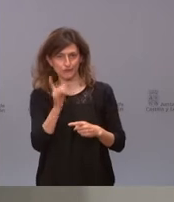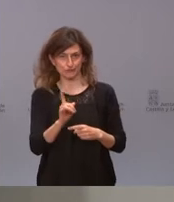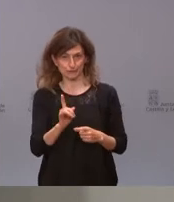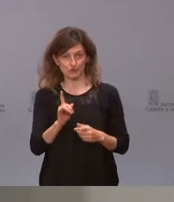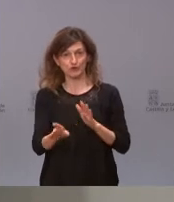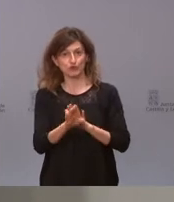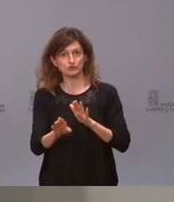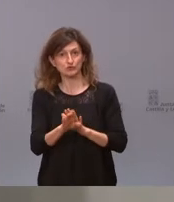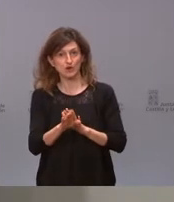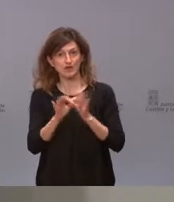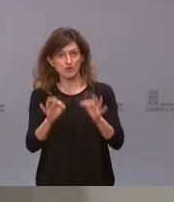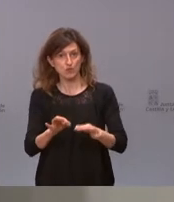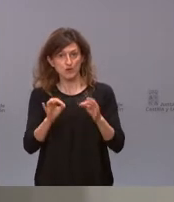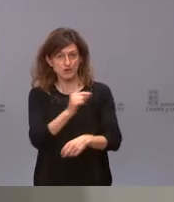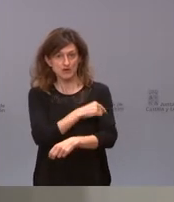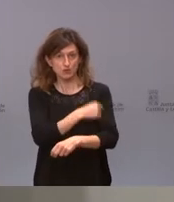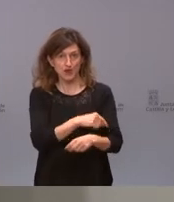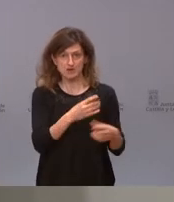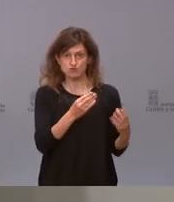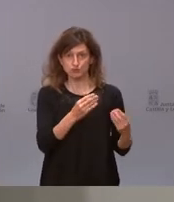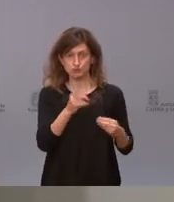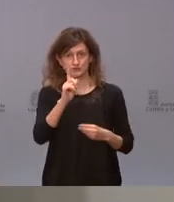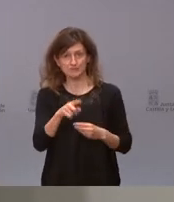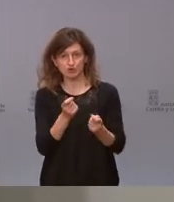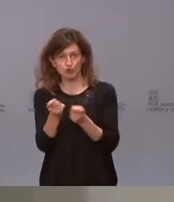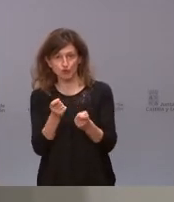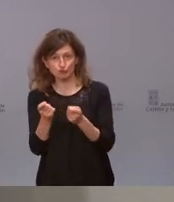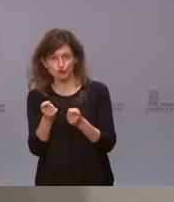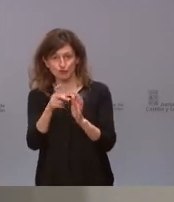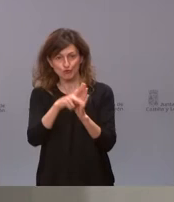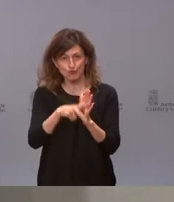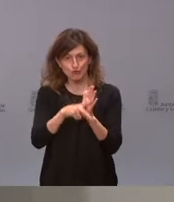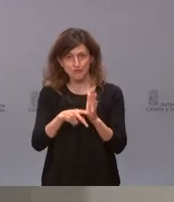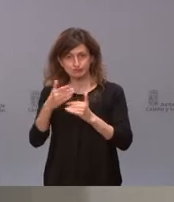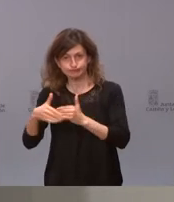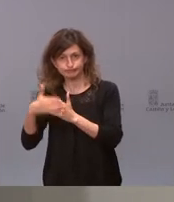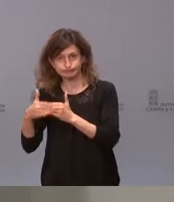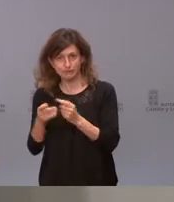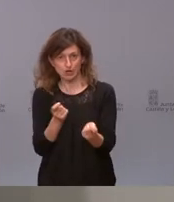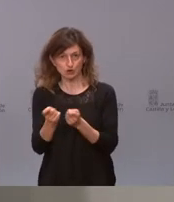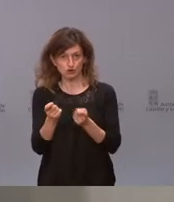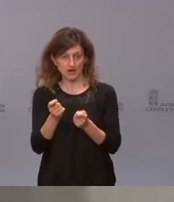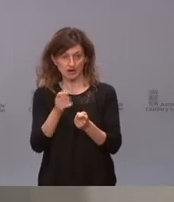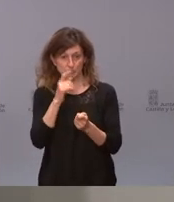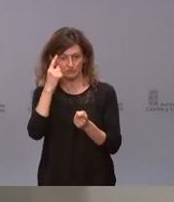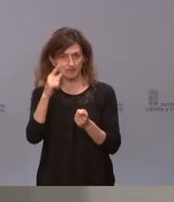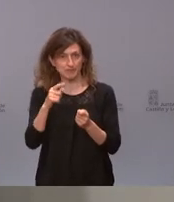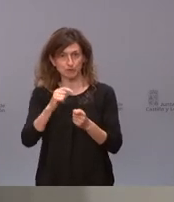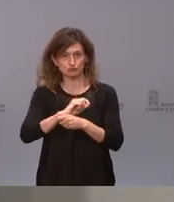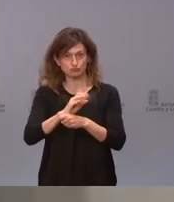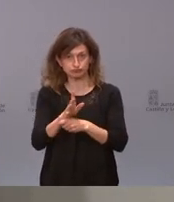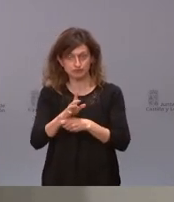seguir con la misma tónica vacunando mucho y controlando mucho todas las medidas que sabemos que limitan la movilidad que